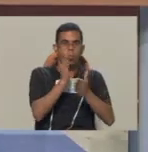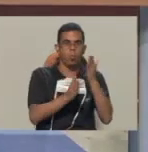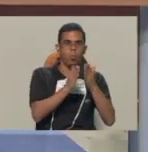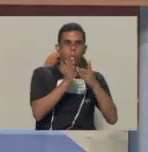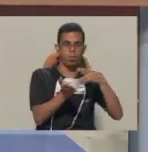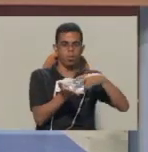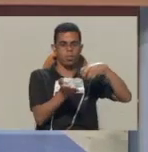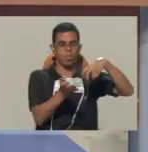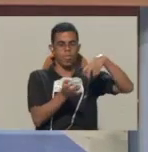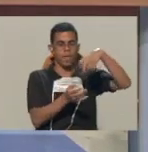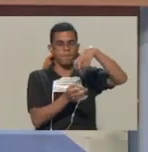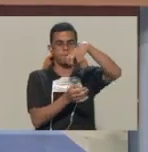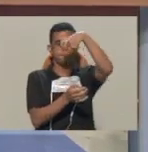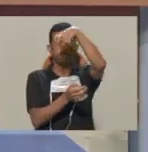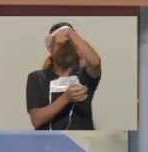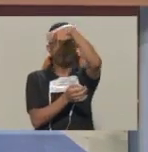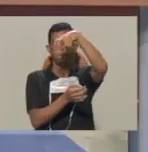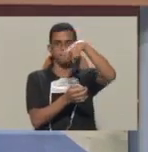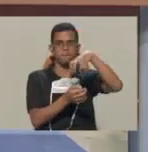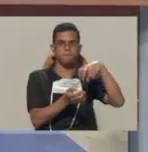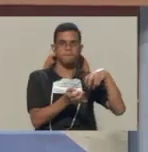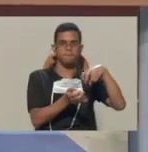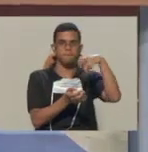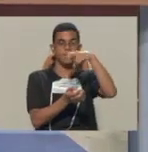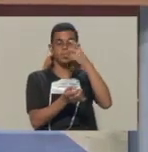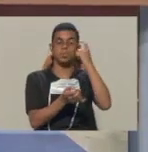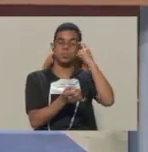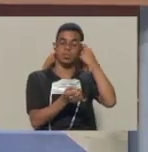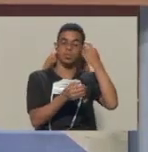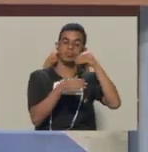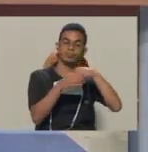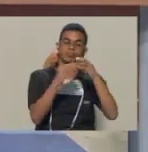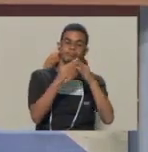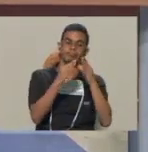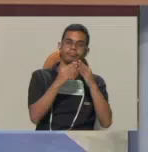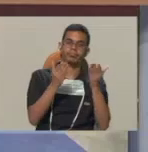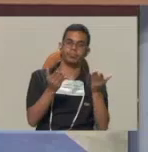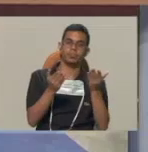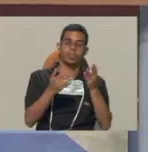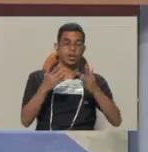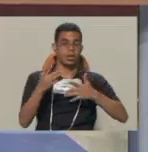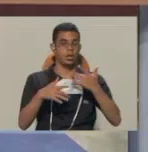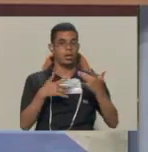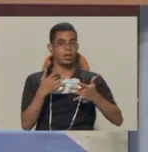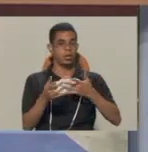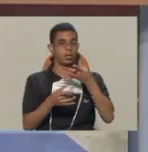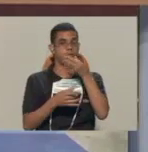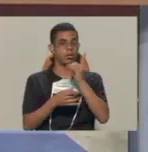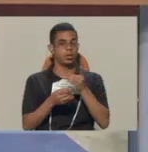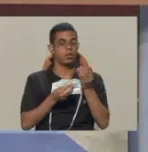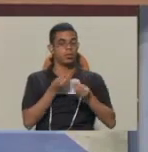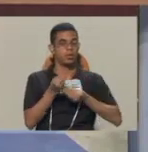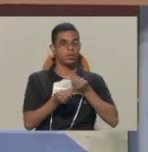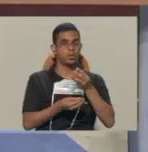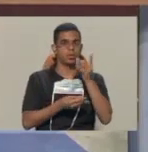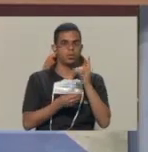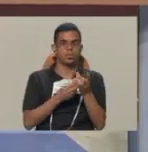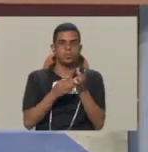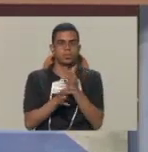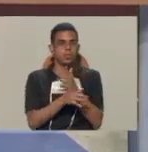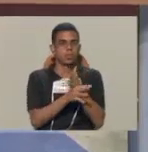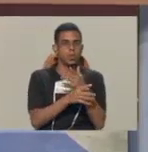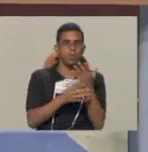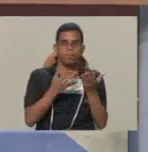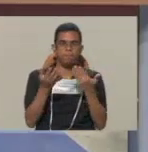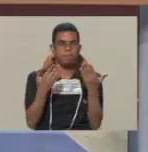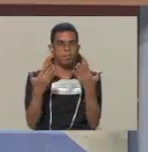van a correr, van a subir escaleras en la casa, ¿verdad? Recuerden que estamos dentro del hogar y las actividades que tenemos